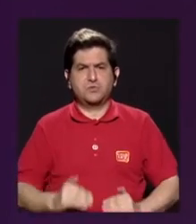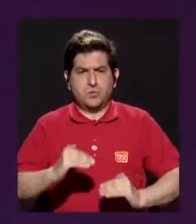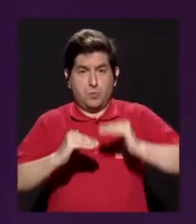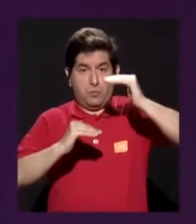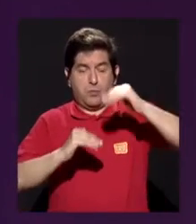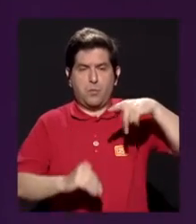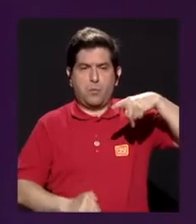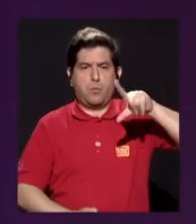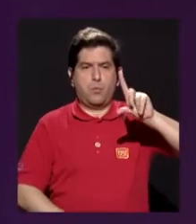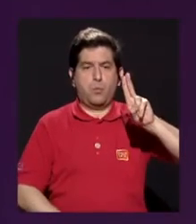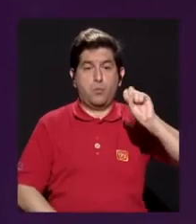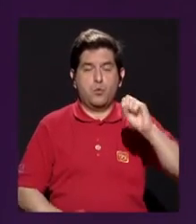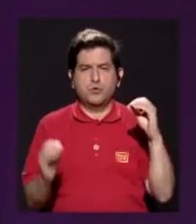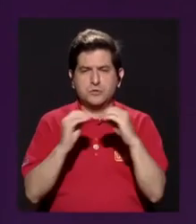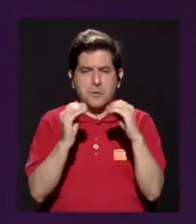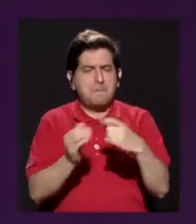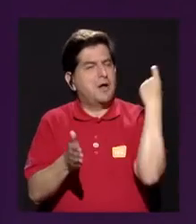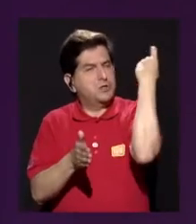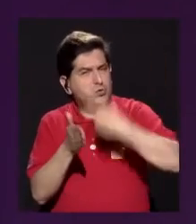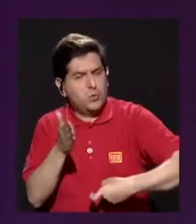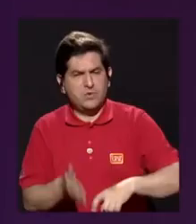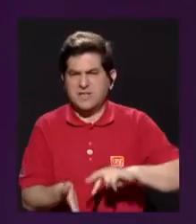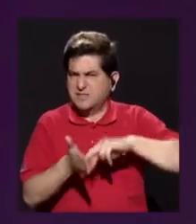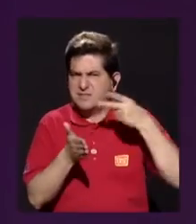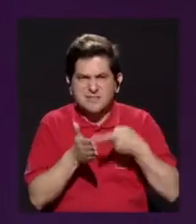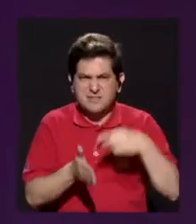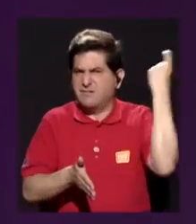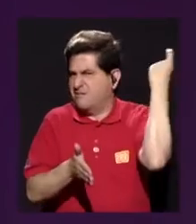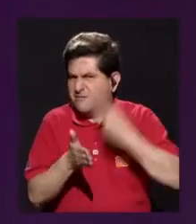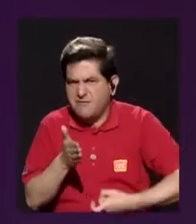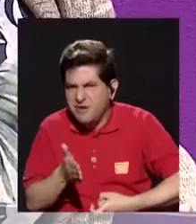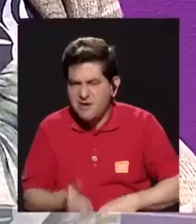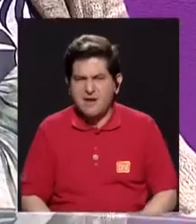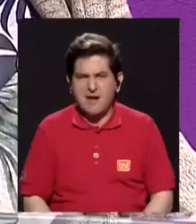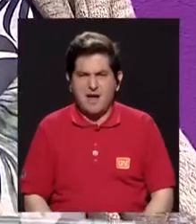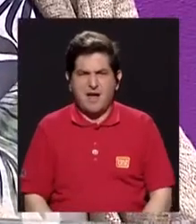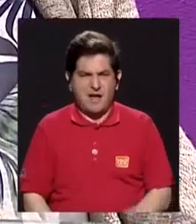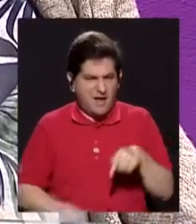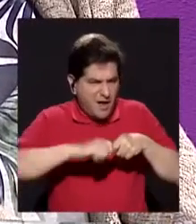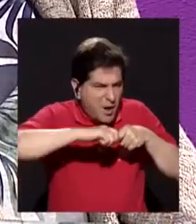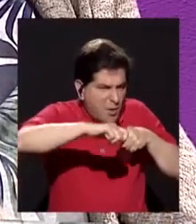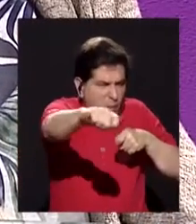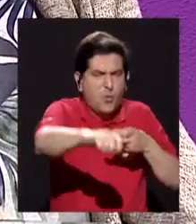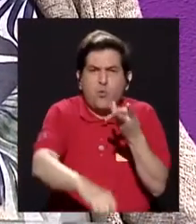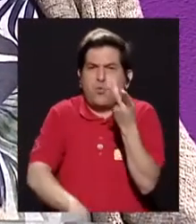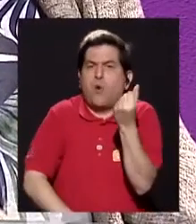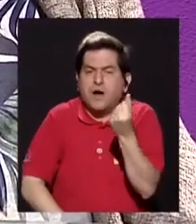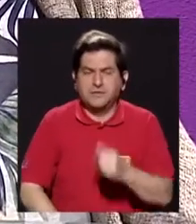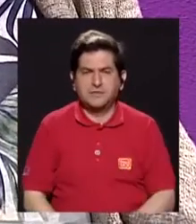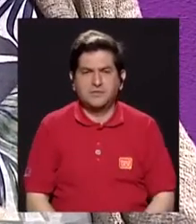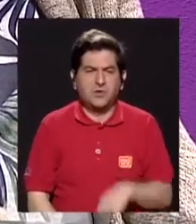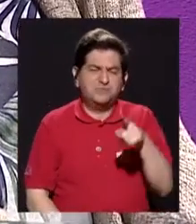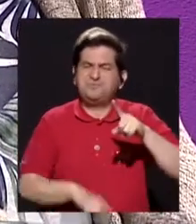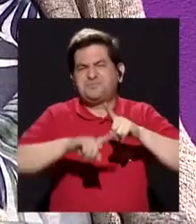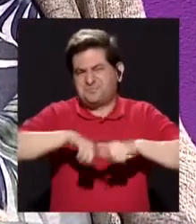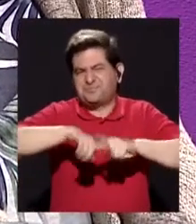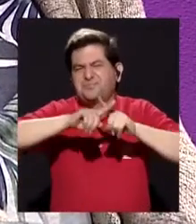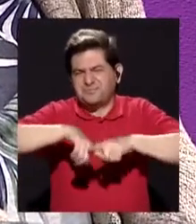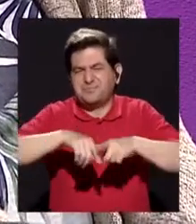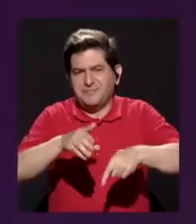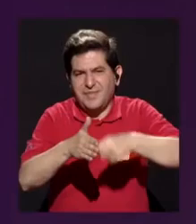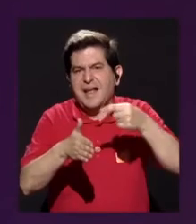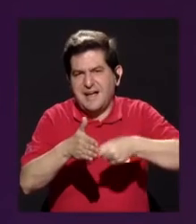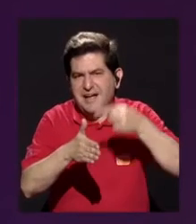poquito más salvajes, por así decirlo. ¿Y qué quiere decir más salvajes? ¿Qué distancias son? ¿Cuánto se dura haciendo una caminata? Bueno, la distancia es relativa, ¿verdad? A